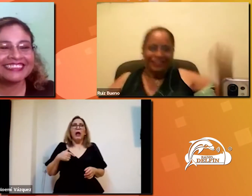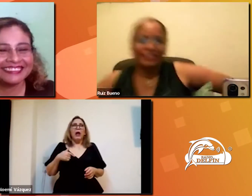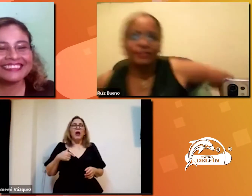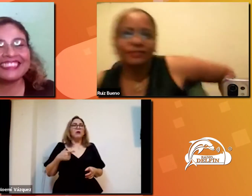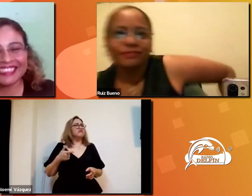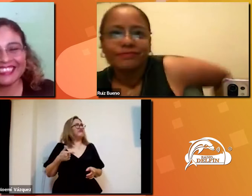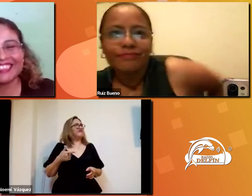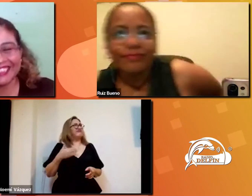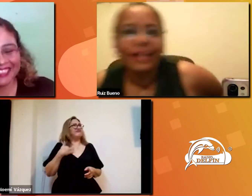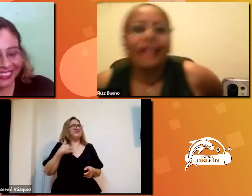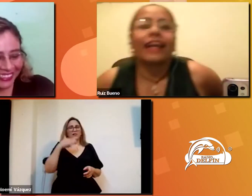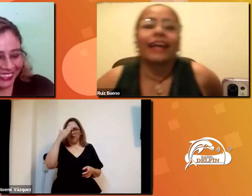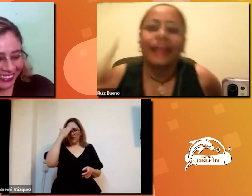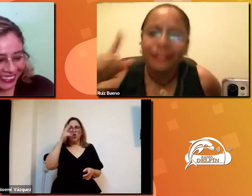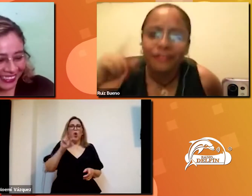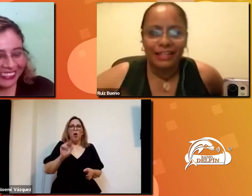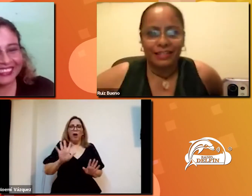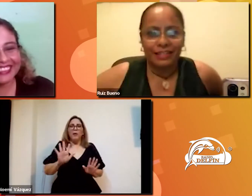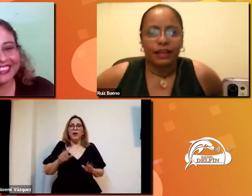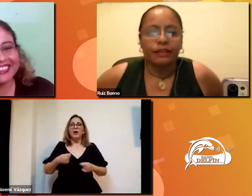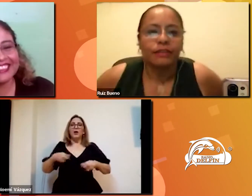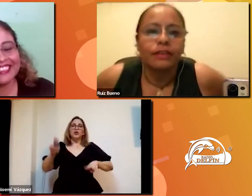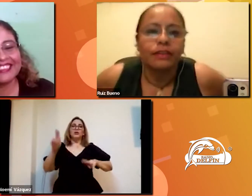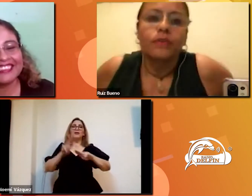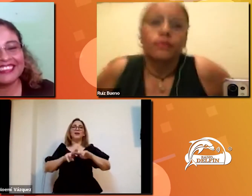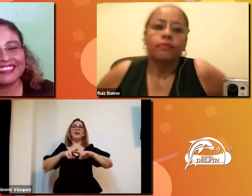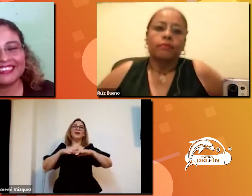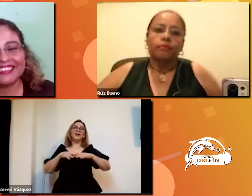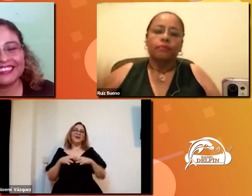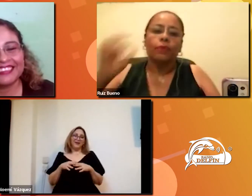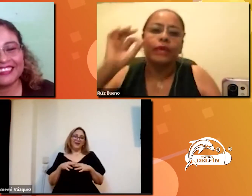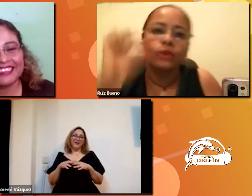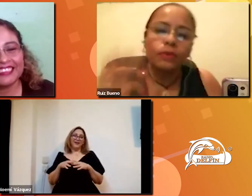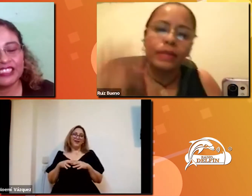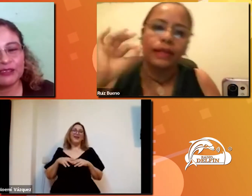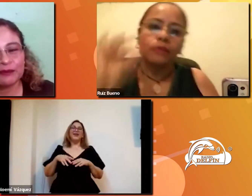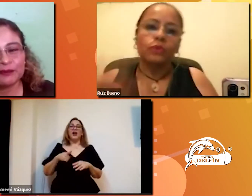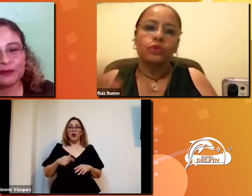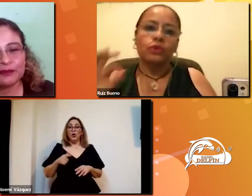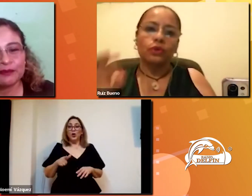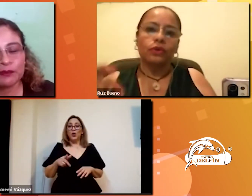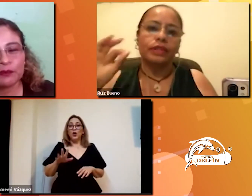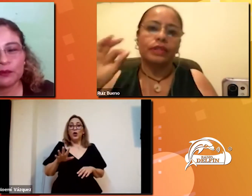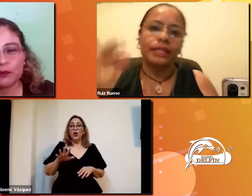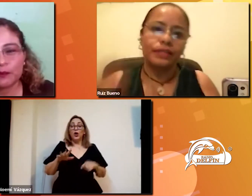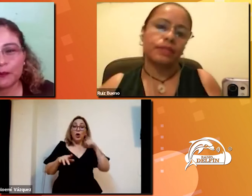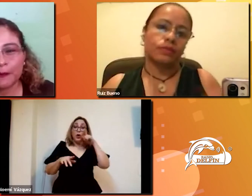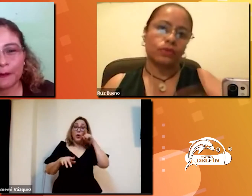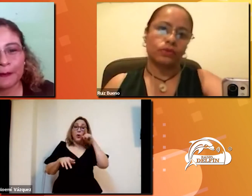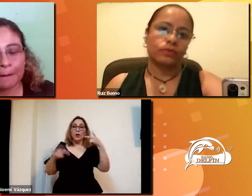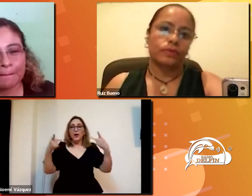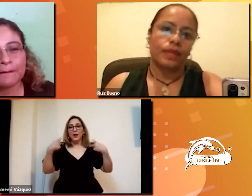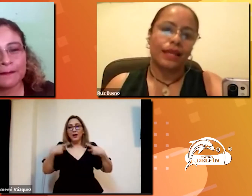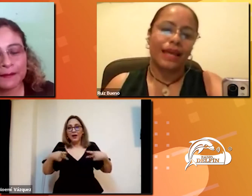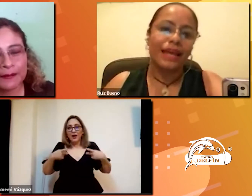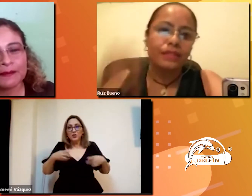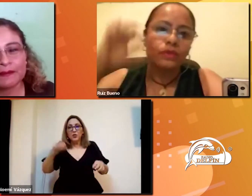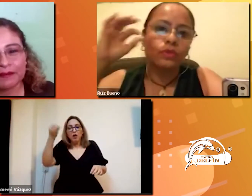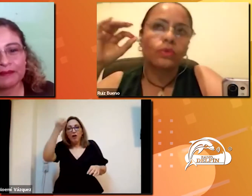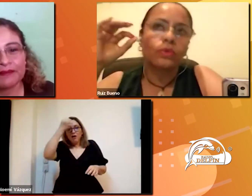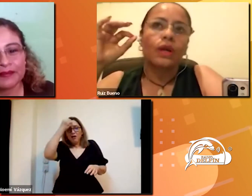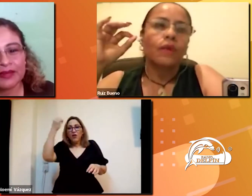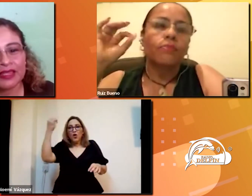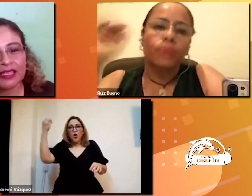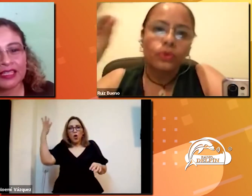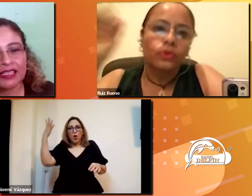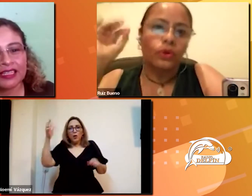¿no? ¿Qué diferencia hay? Porque se olvidan mucho de sí mismos. Ese es